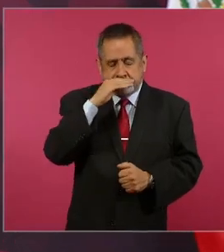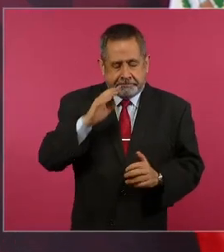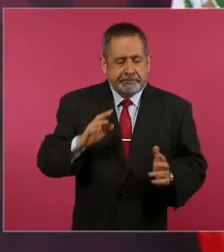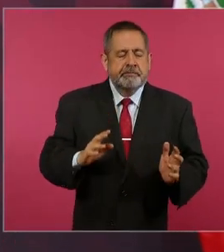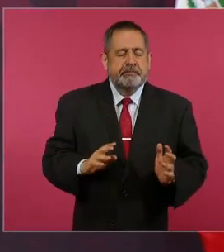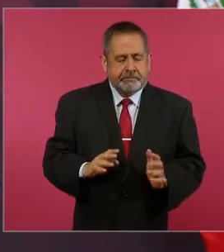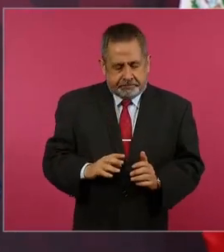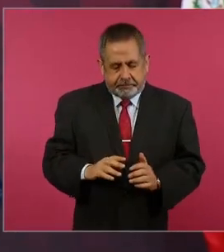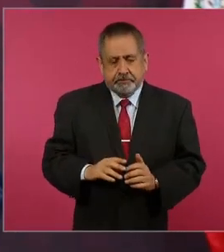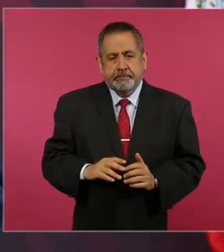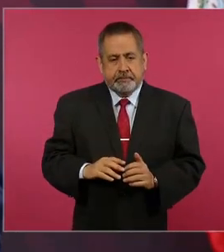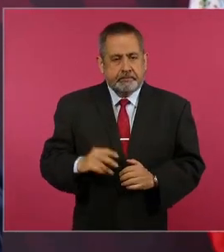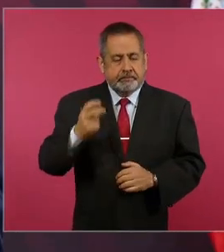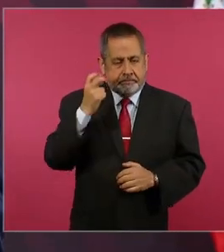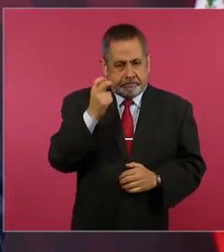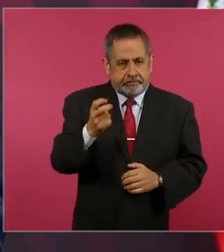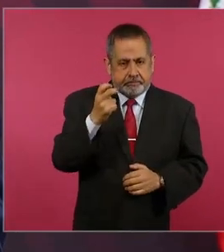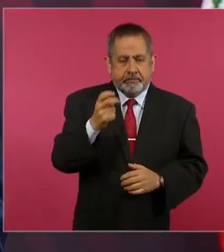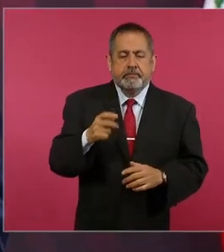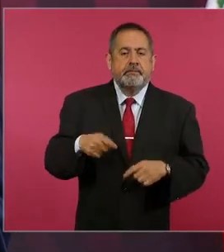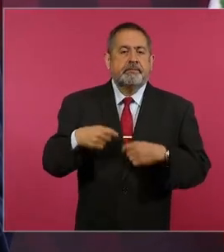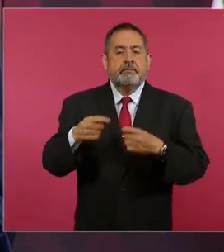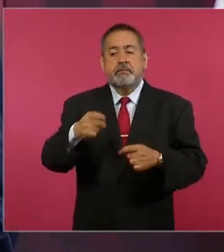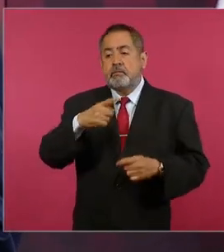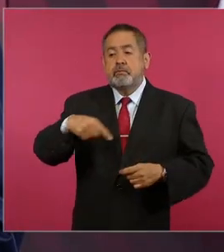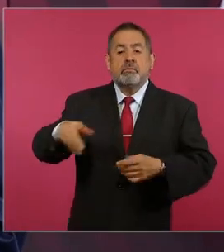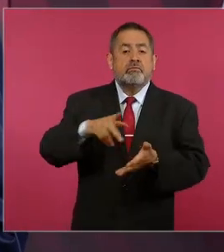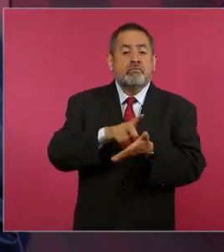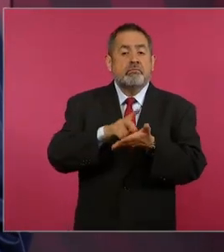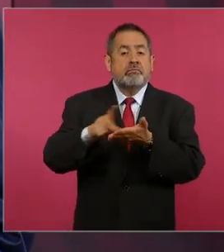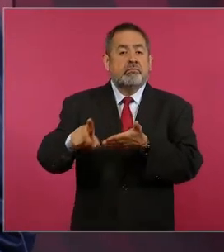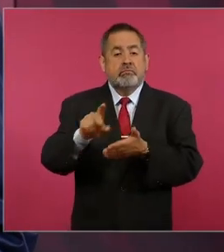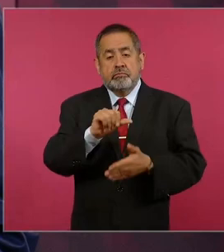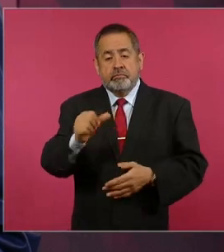Eso es garantizar el derecho a la salud.